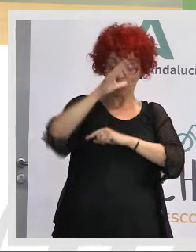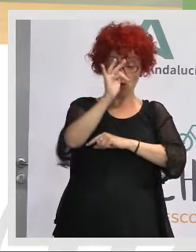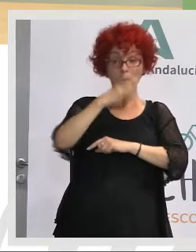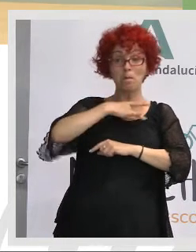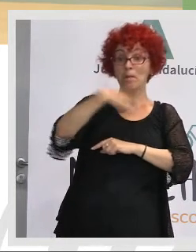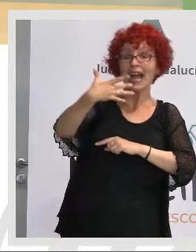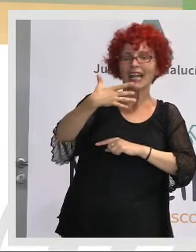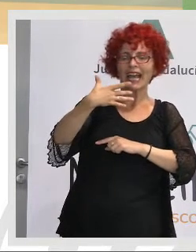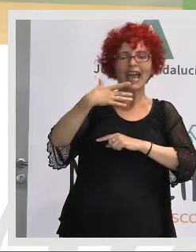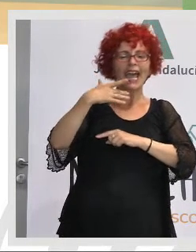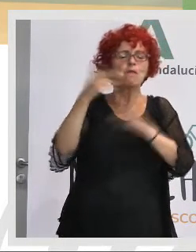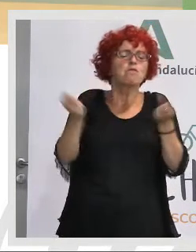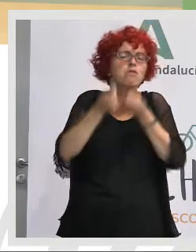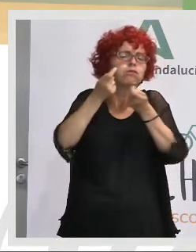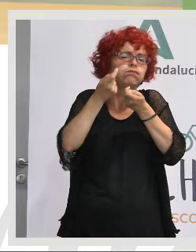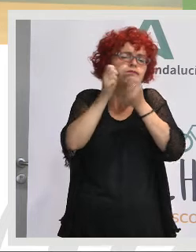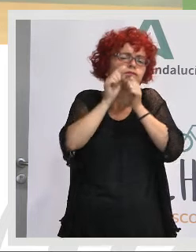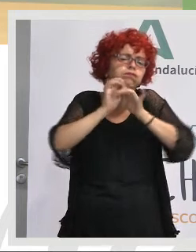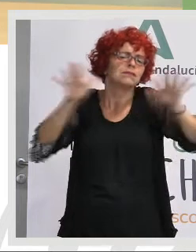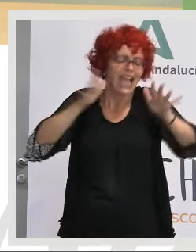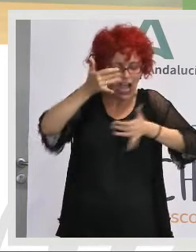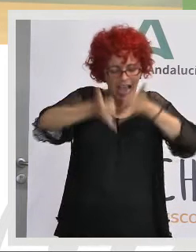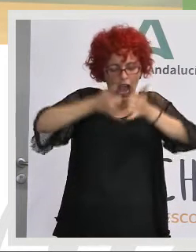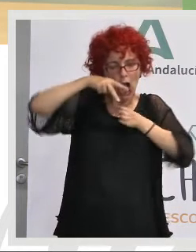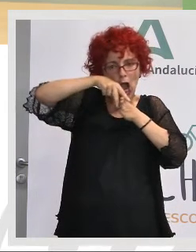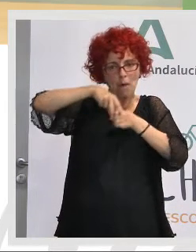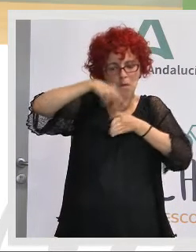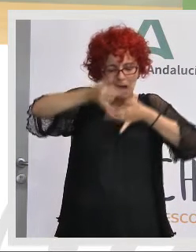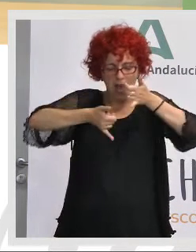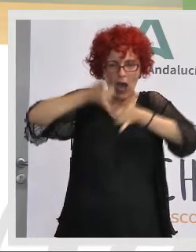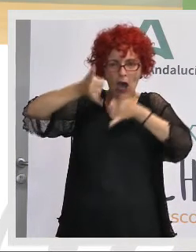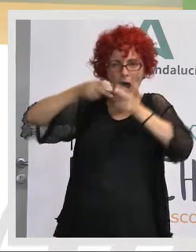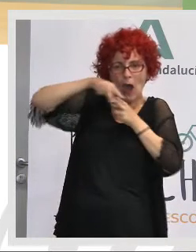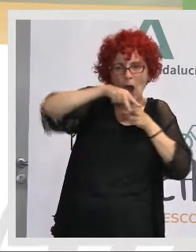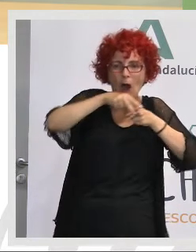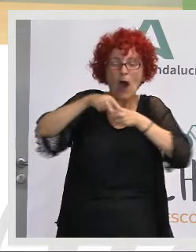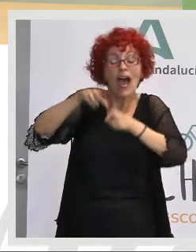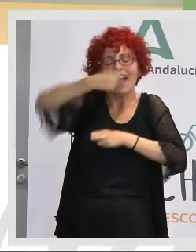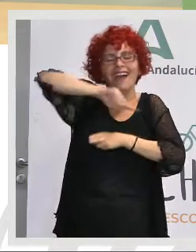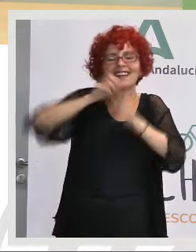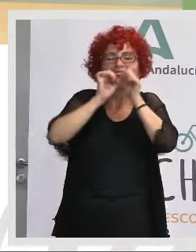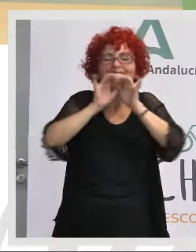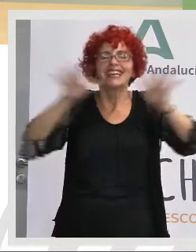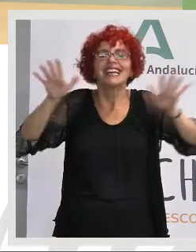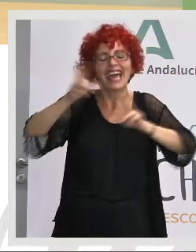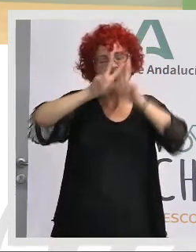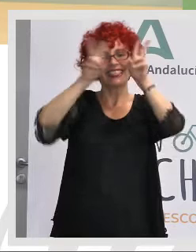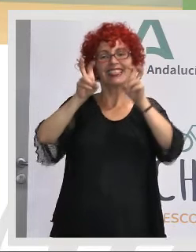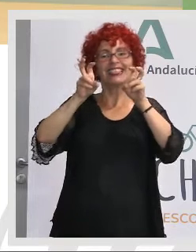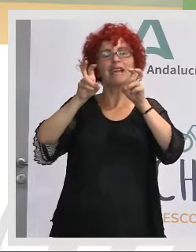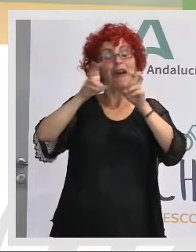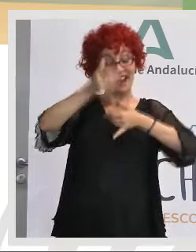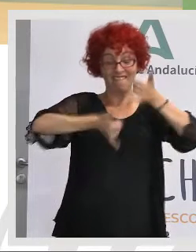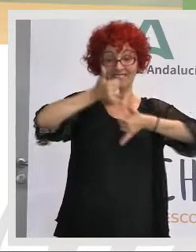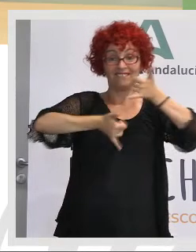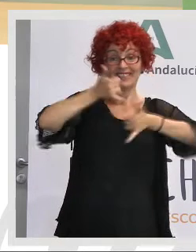campaña Sobre Ruedas. En concreto me dicen que son 5 niñas del centro que han buscado difundir ese uso de la movilidad con la